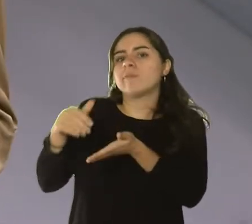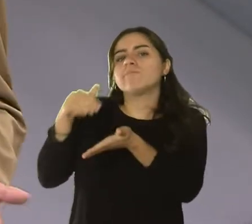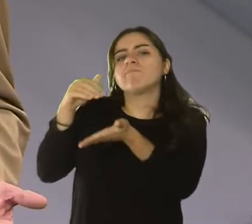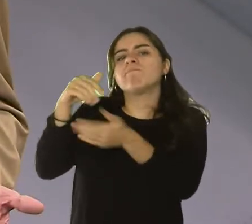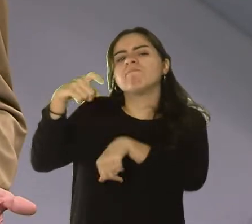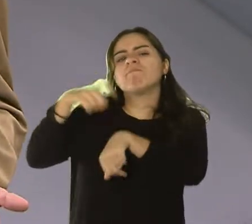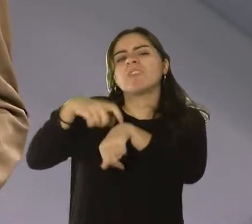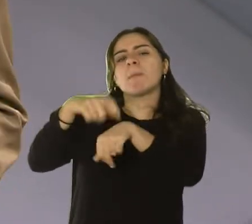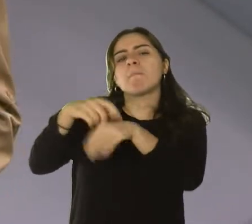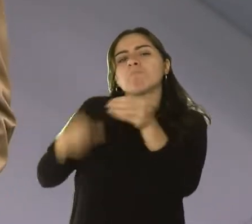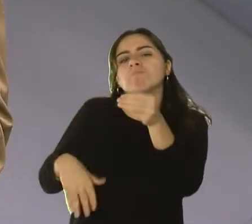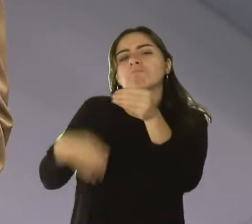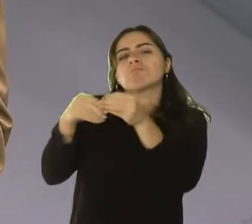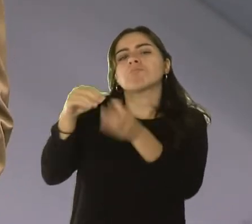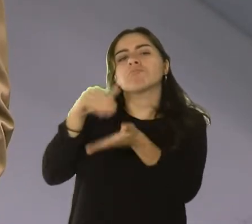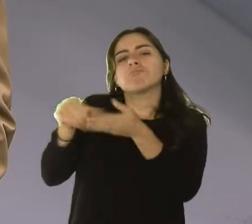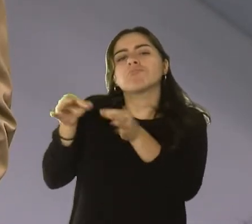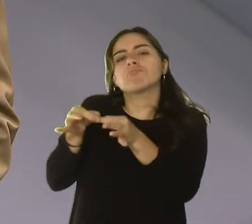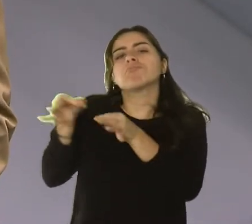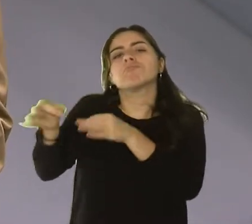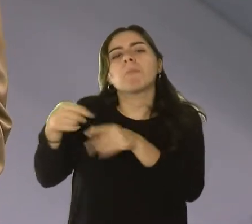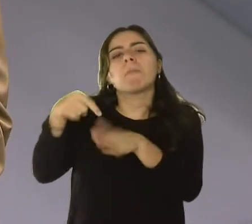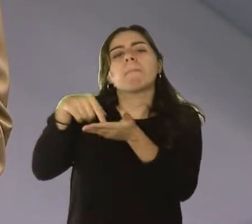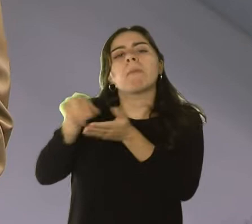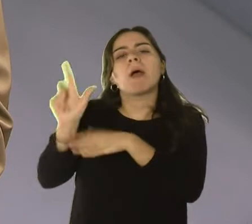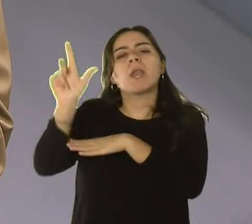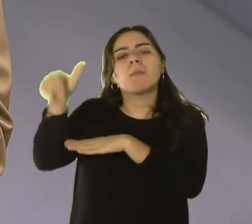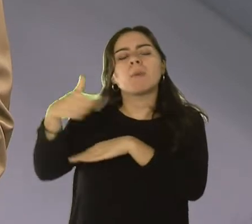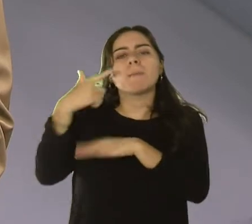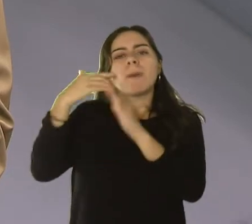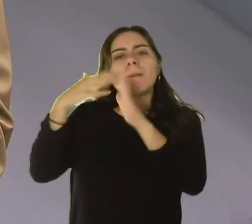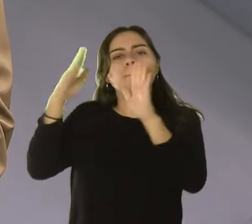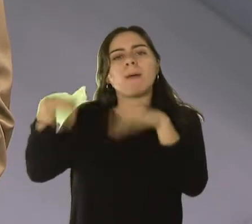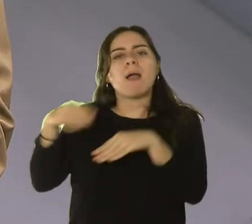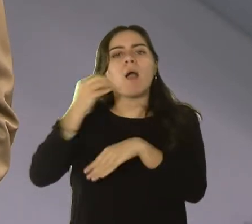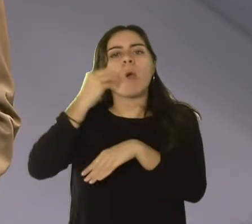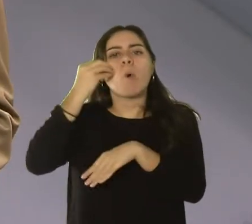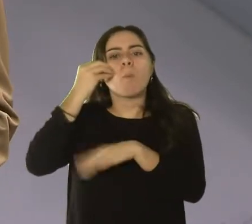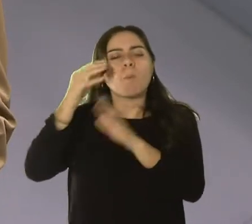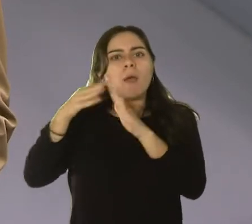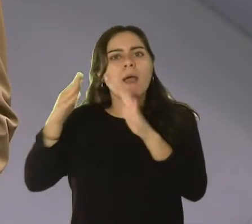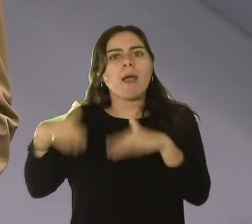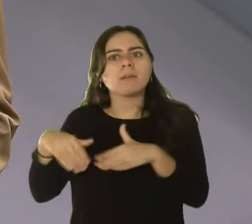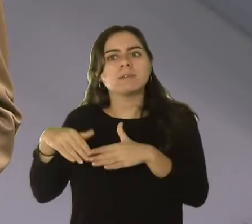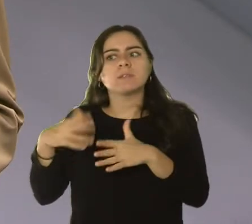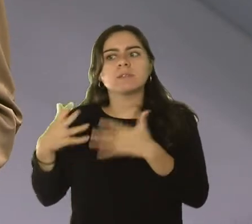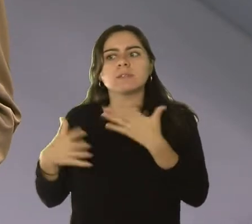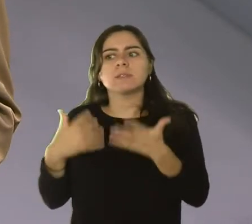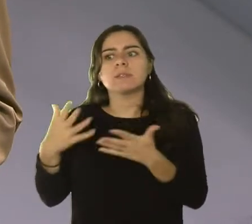cerraron su área de empleo, quedaron sin los ingresos necesarios para ponerse al día con esa deuda y se acogieron a la